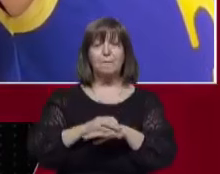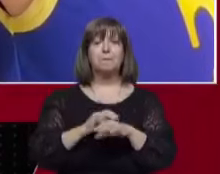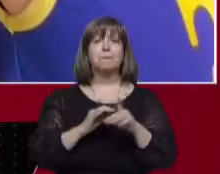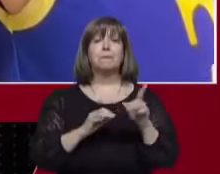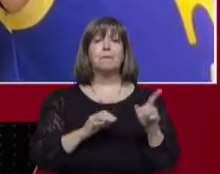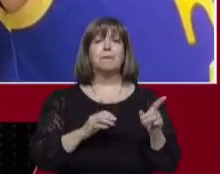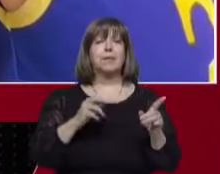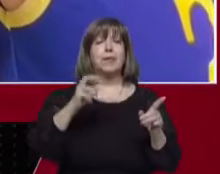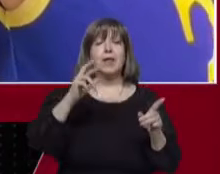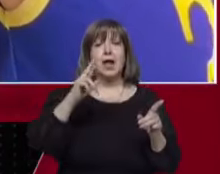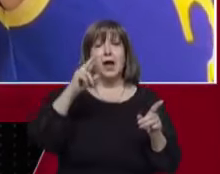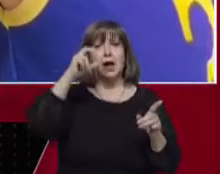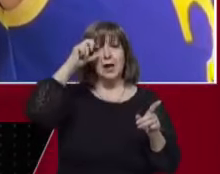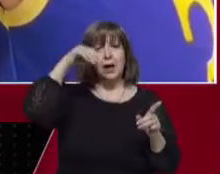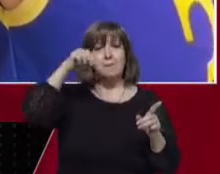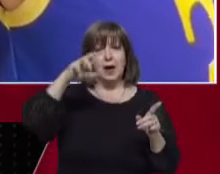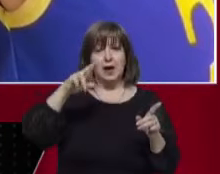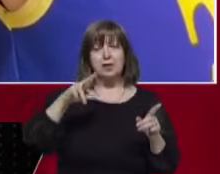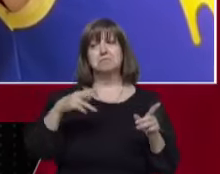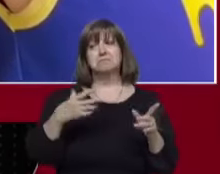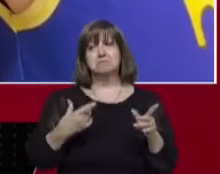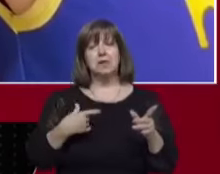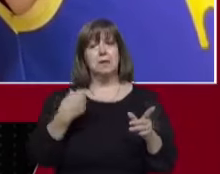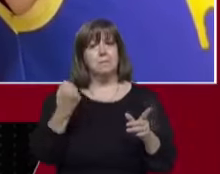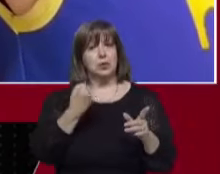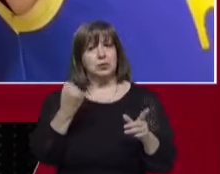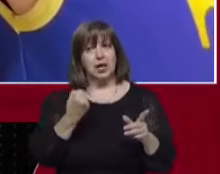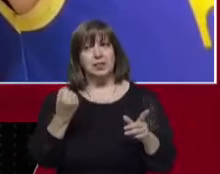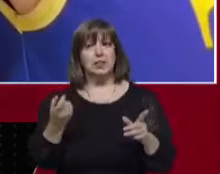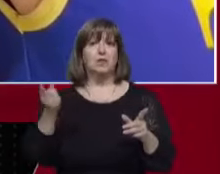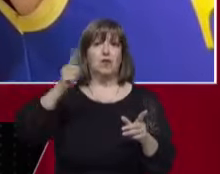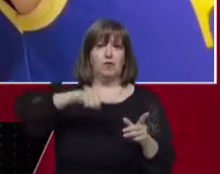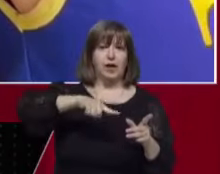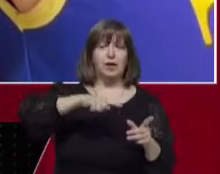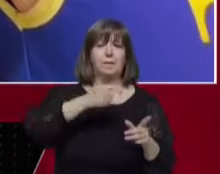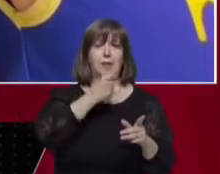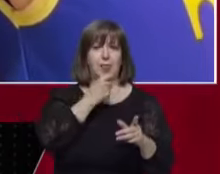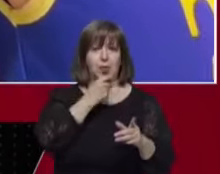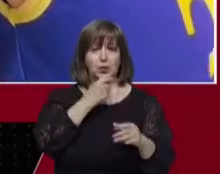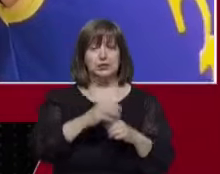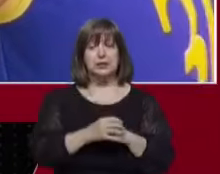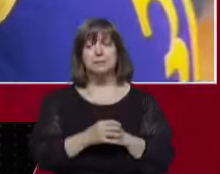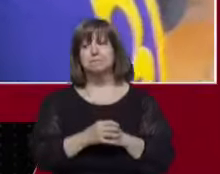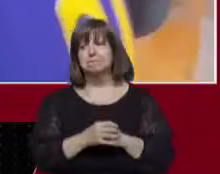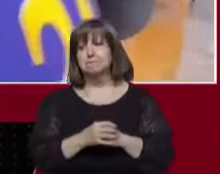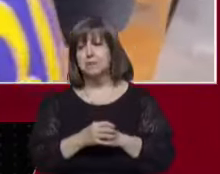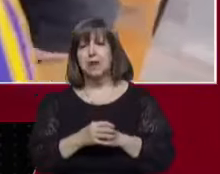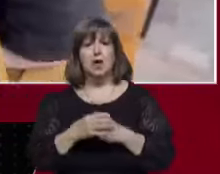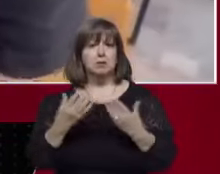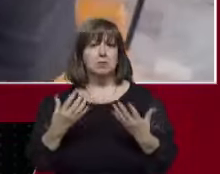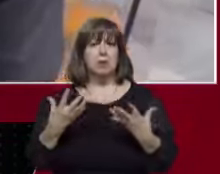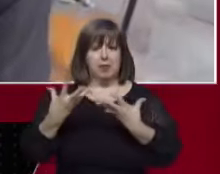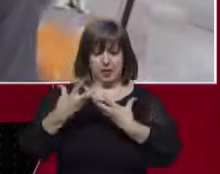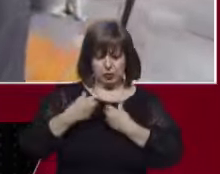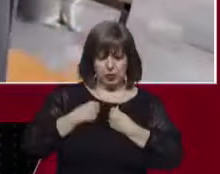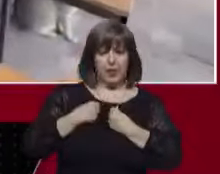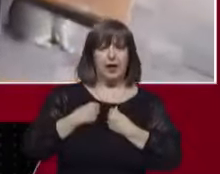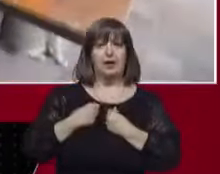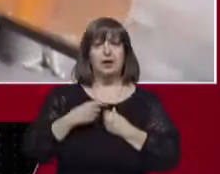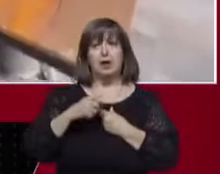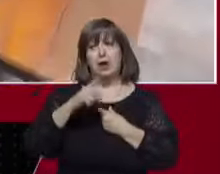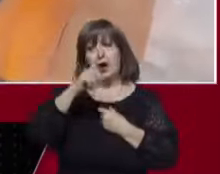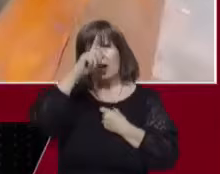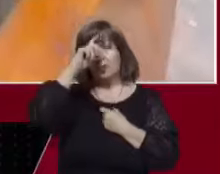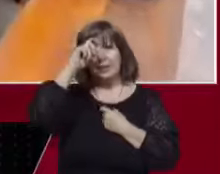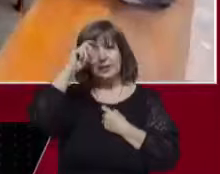alguien que me lleve a un hospital, que me pueda acompañar. Sé que ahí me van a atender, y que si tengo que partir,